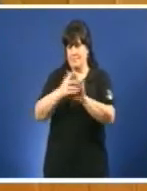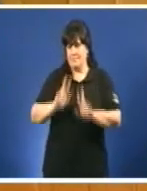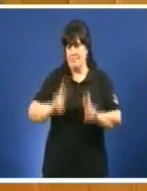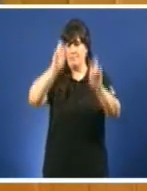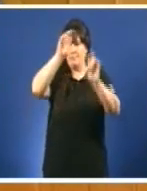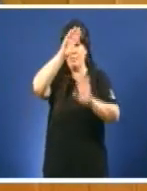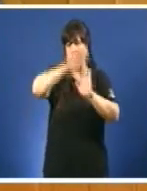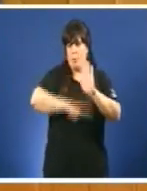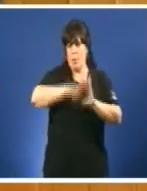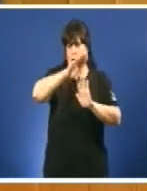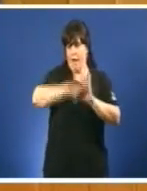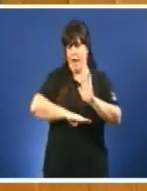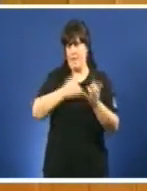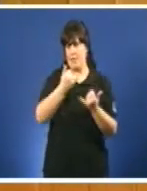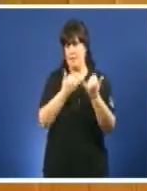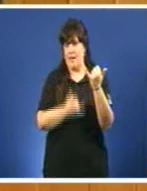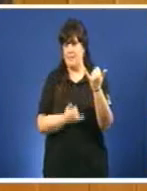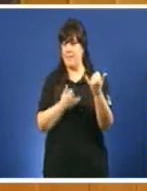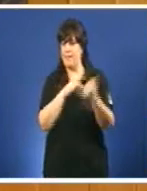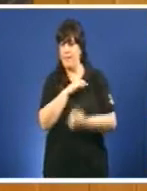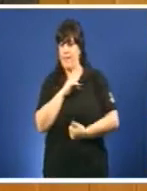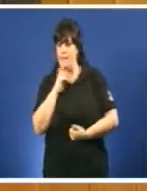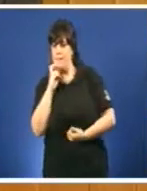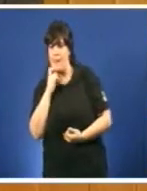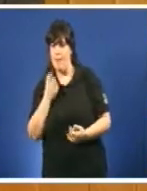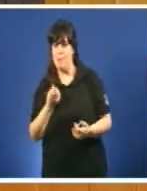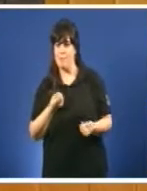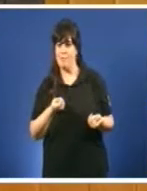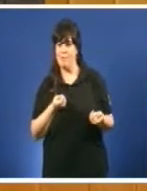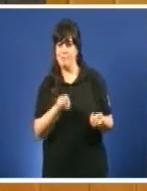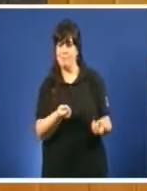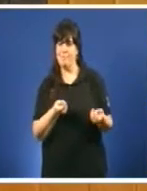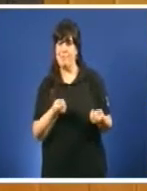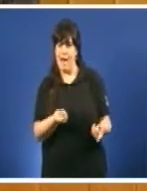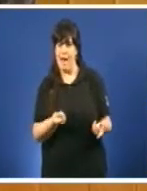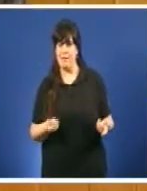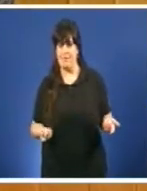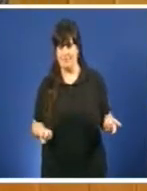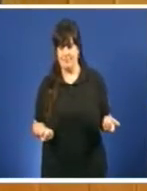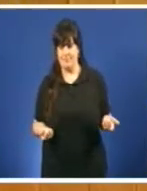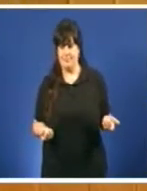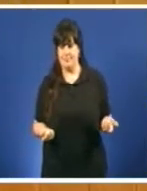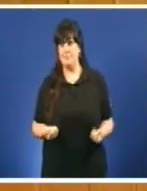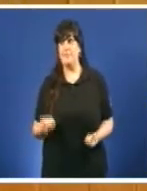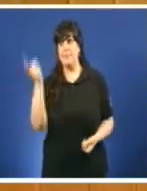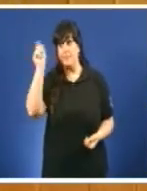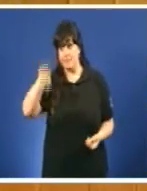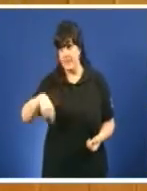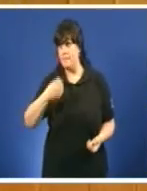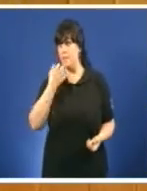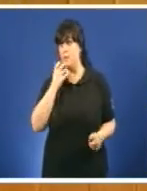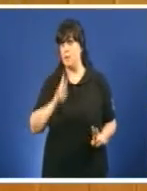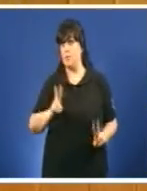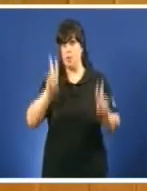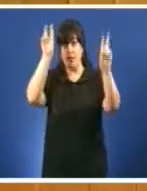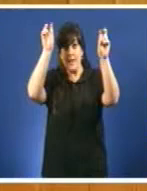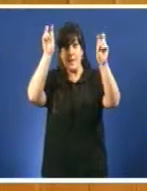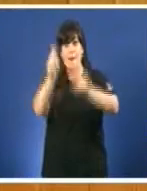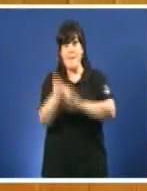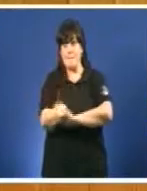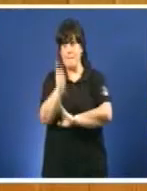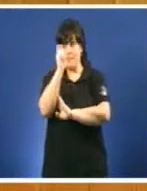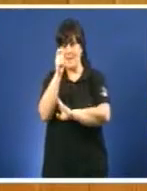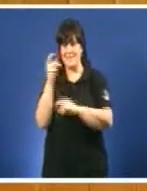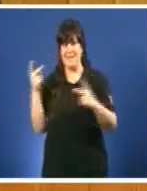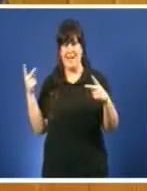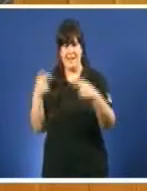a darlle maior valor engadido ás nosas producións. Por non falar do recorte en pesca, señora conselleira. Xustifican